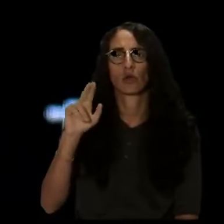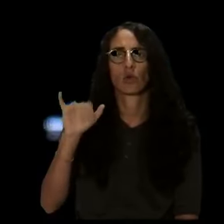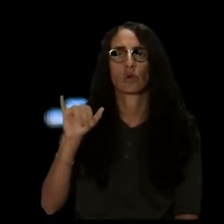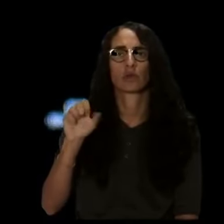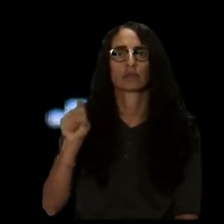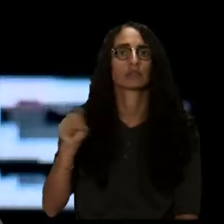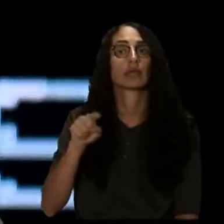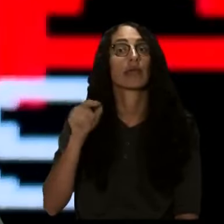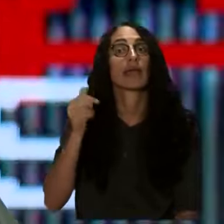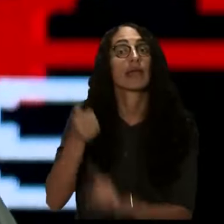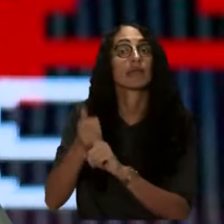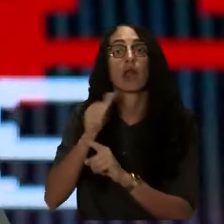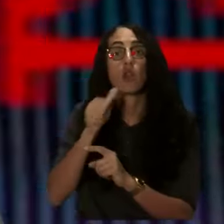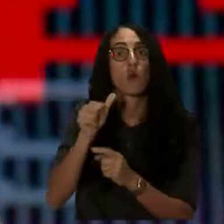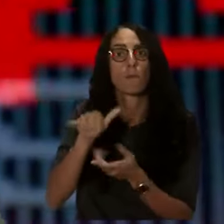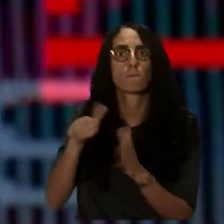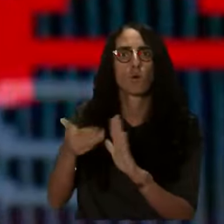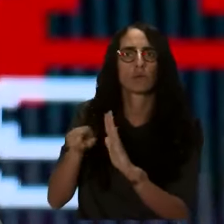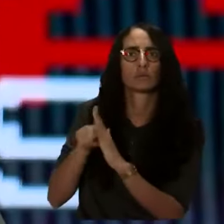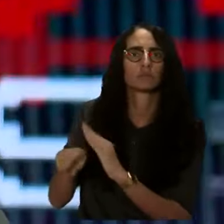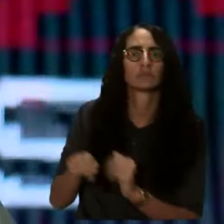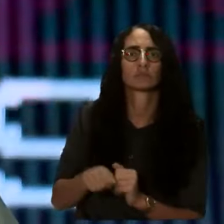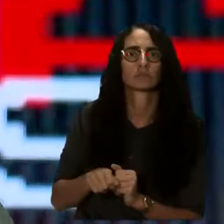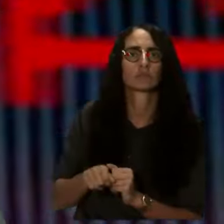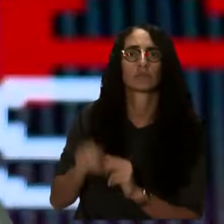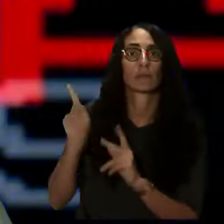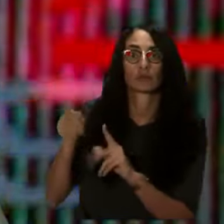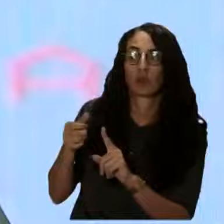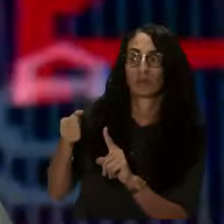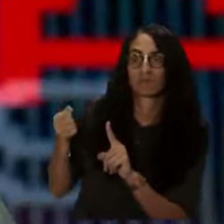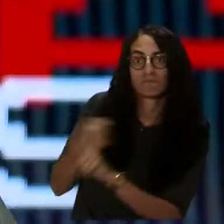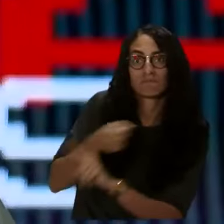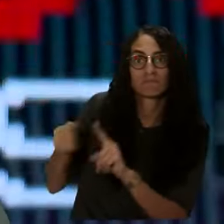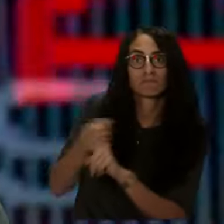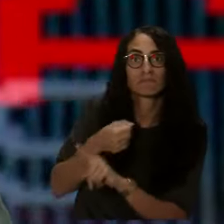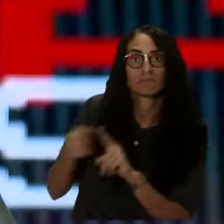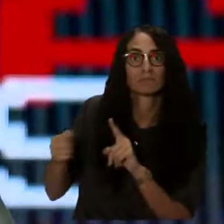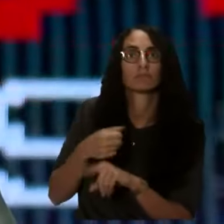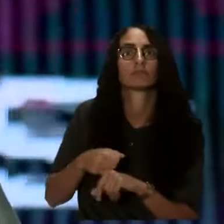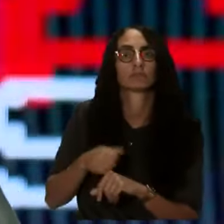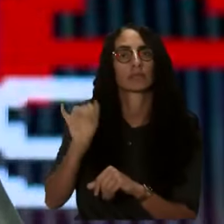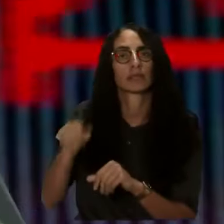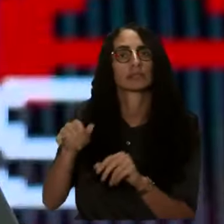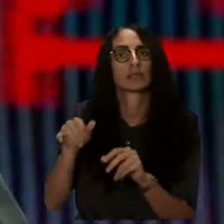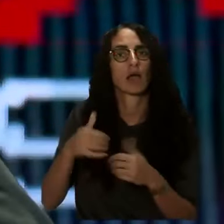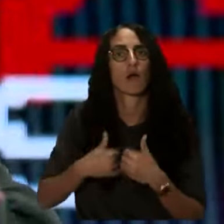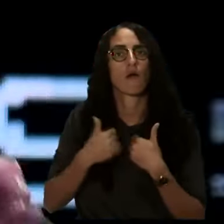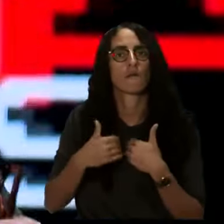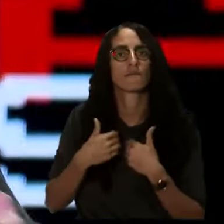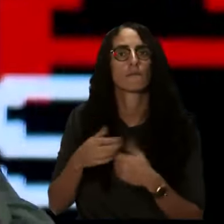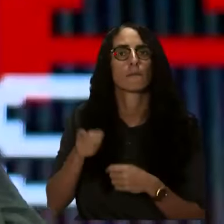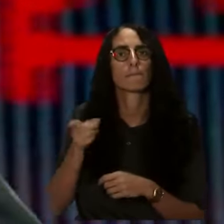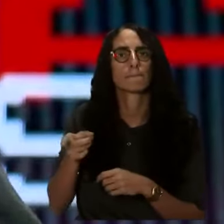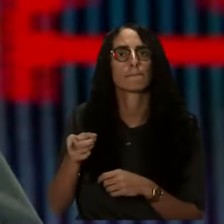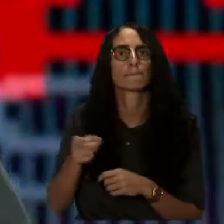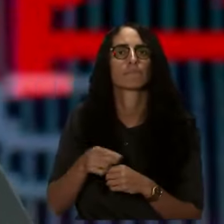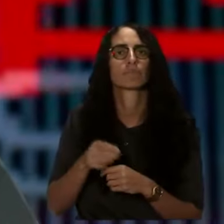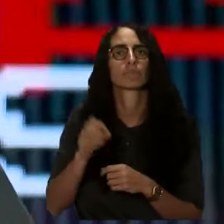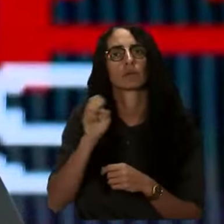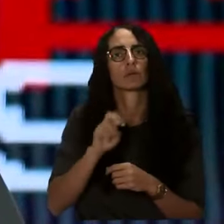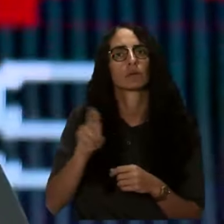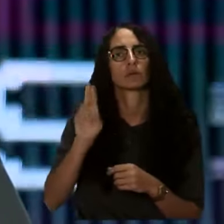calcinada Andrea Ruiz fue estrangulada el caso de Gabi petito que fue esta joven que estuvo eh Por los Estados